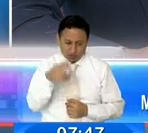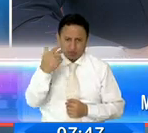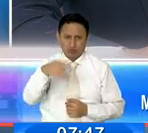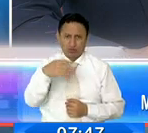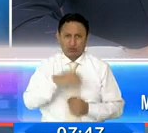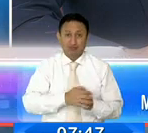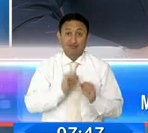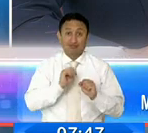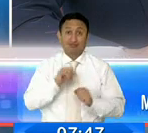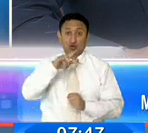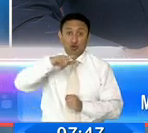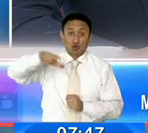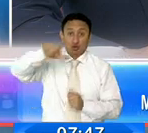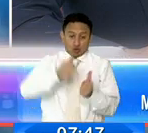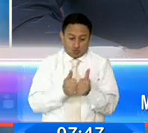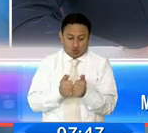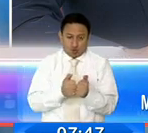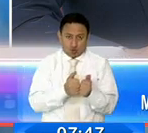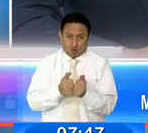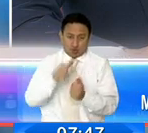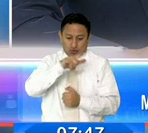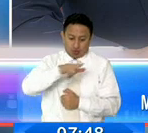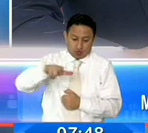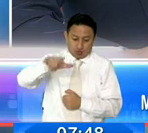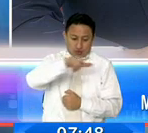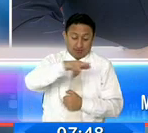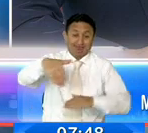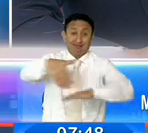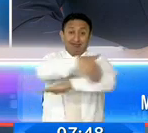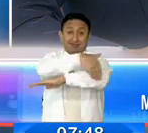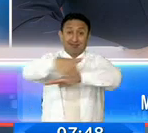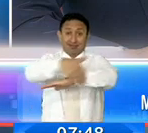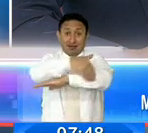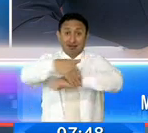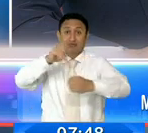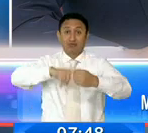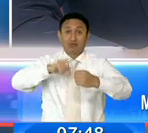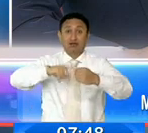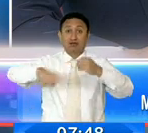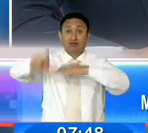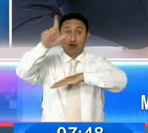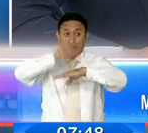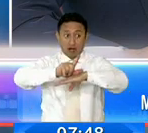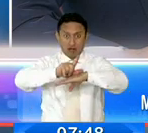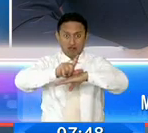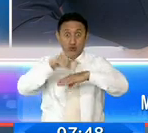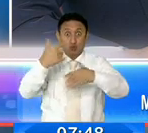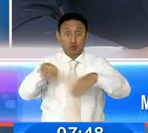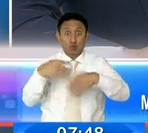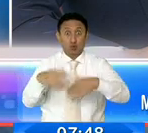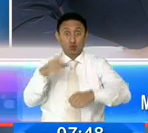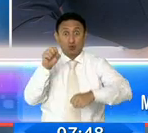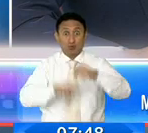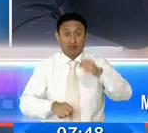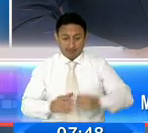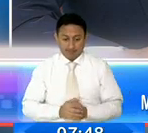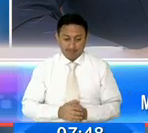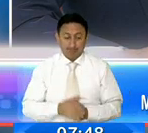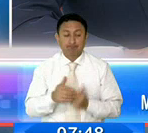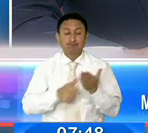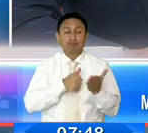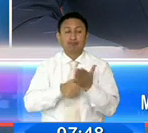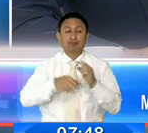drones, ponían en peligro la carretera Quito-La Guajira. Y entonces también el Ministerio del